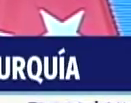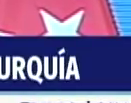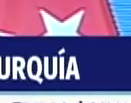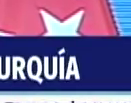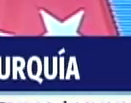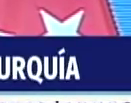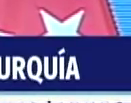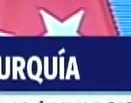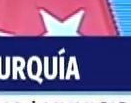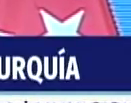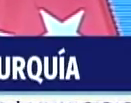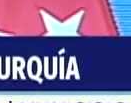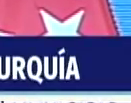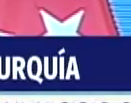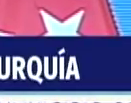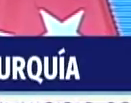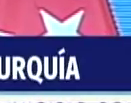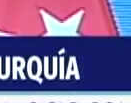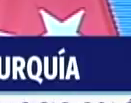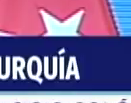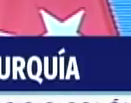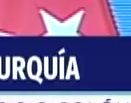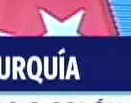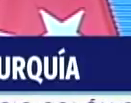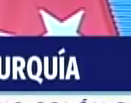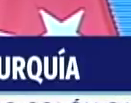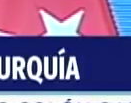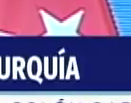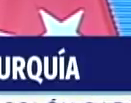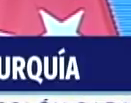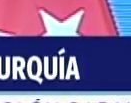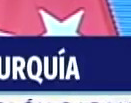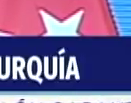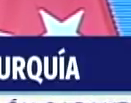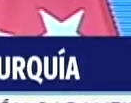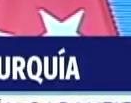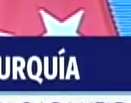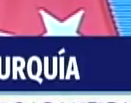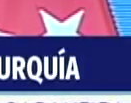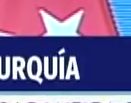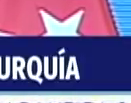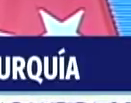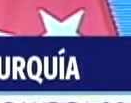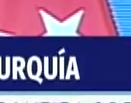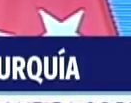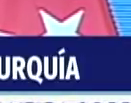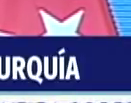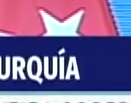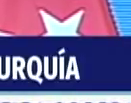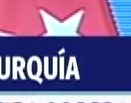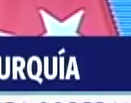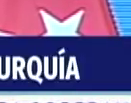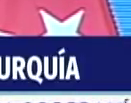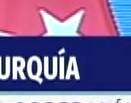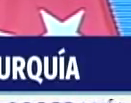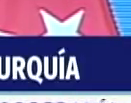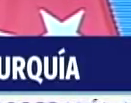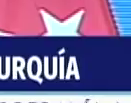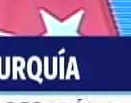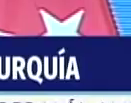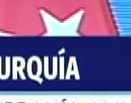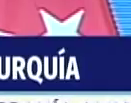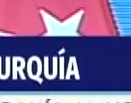relación pujante que existe entre Turquía y Venezuela. No quiero extenderme en esta